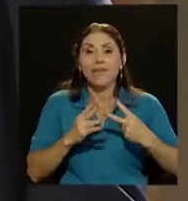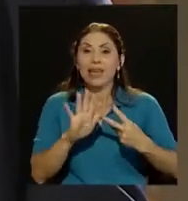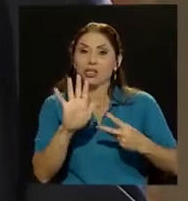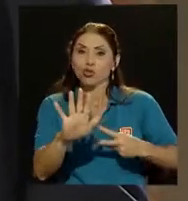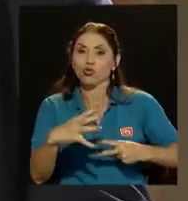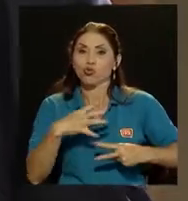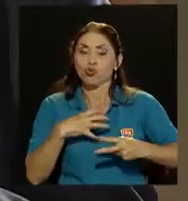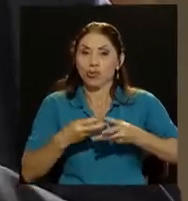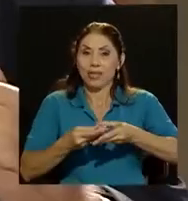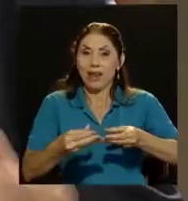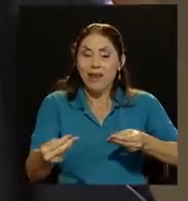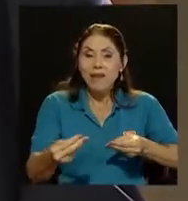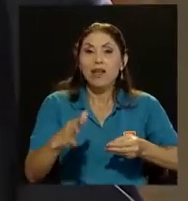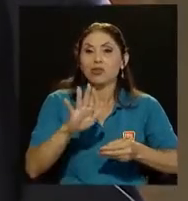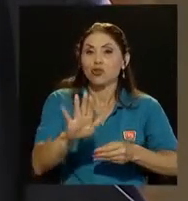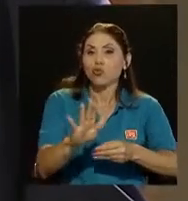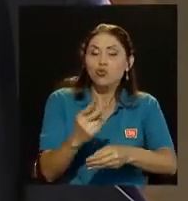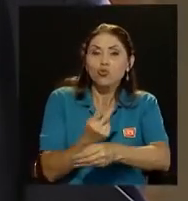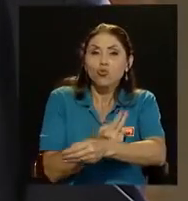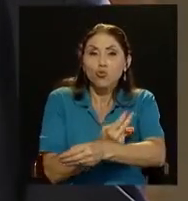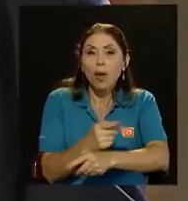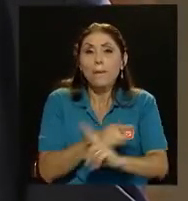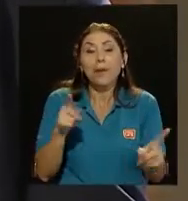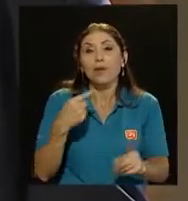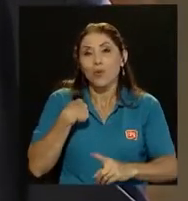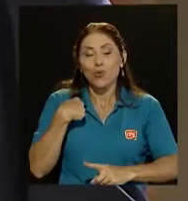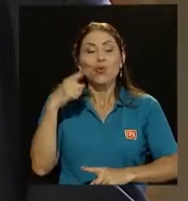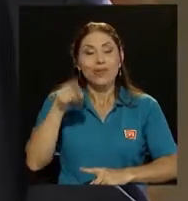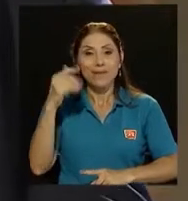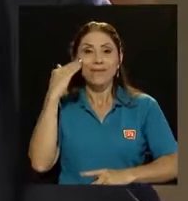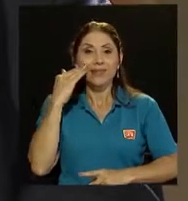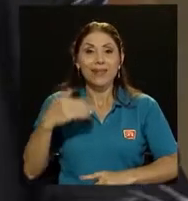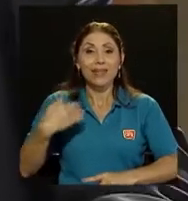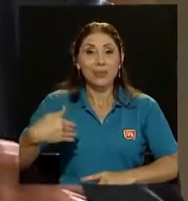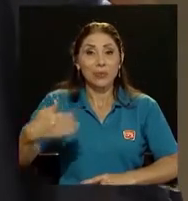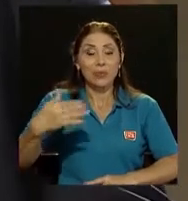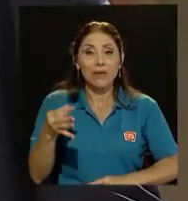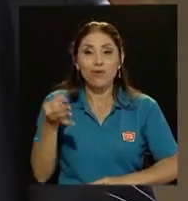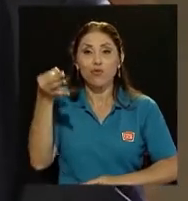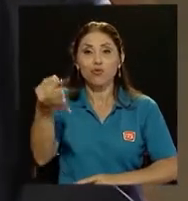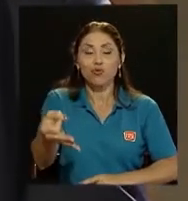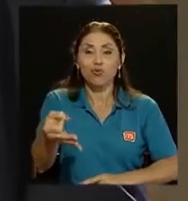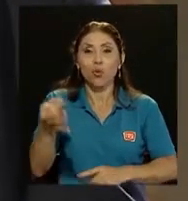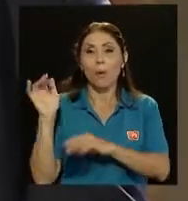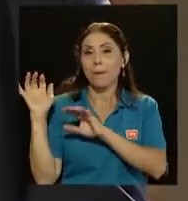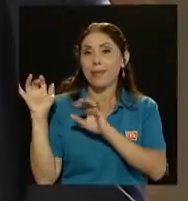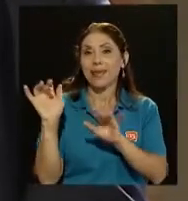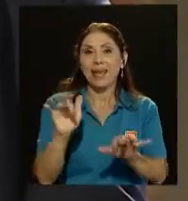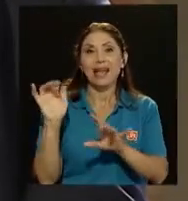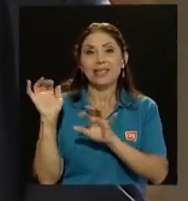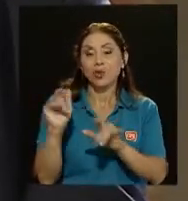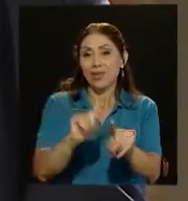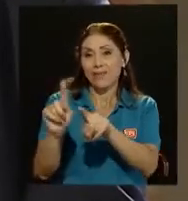la idea que hay en el futuro grandes flujos migratorios acerca de todo el mundo.